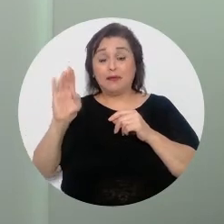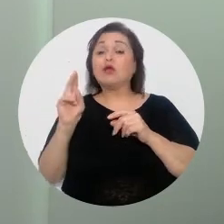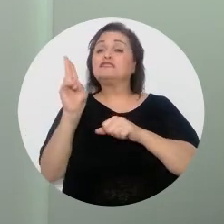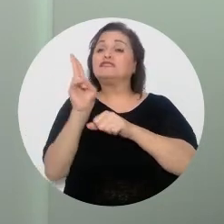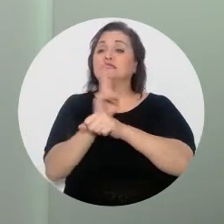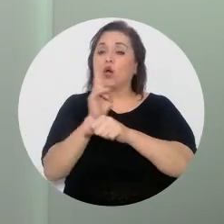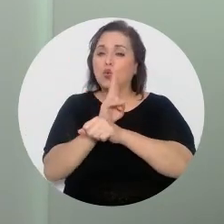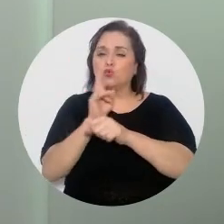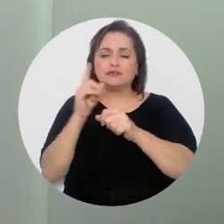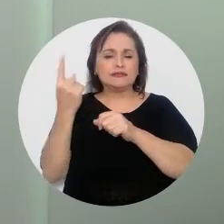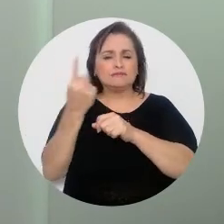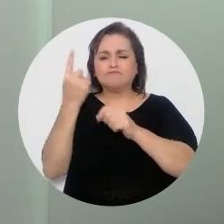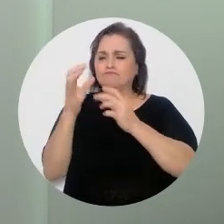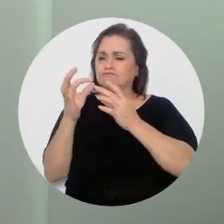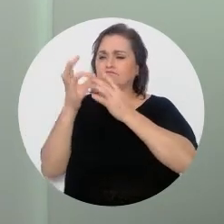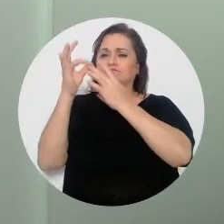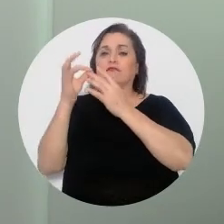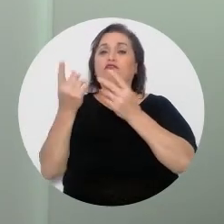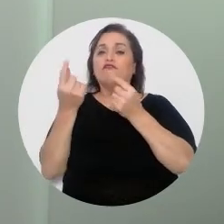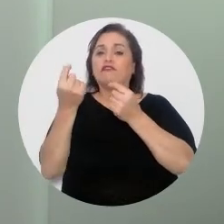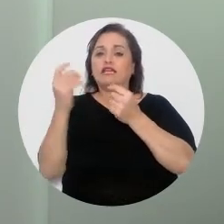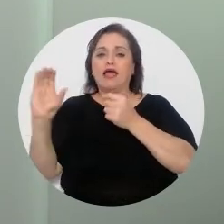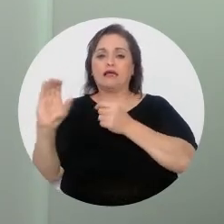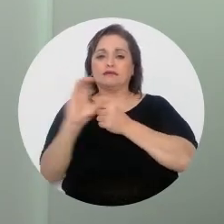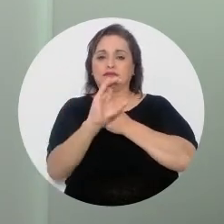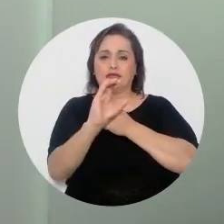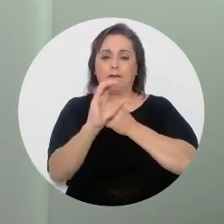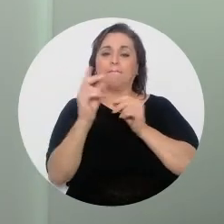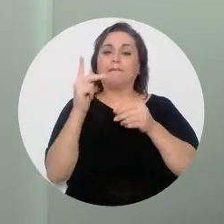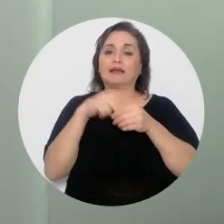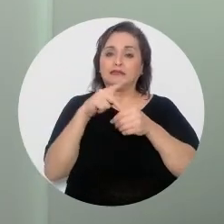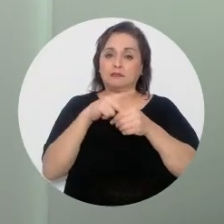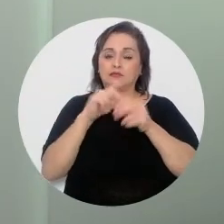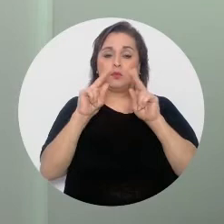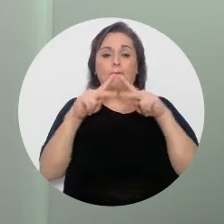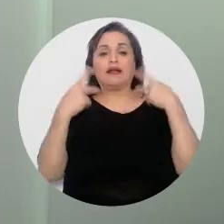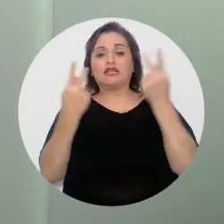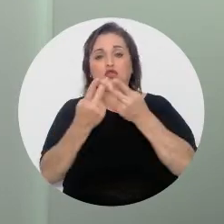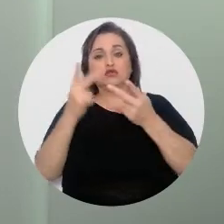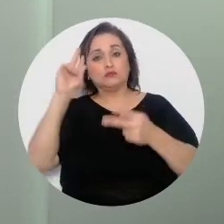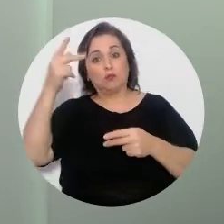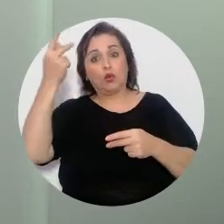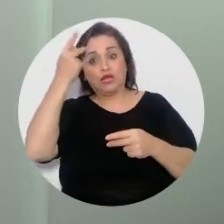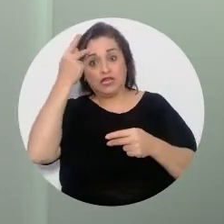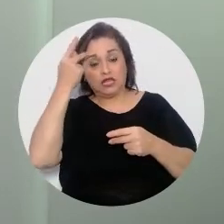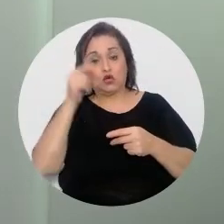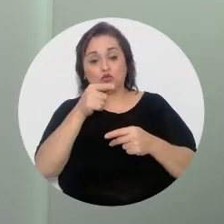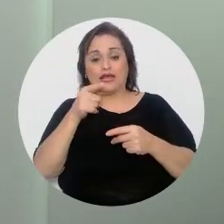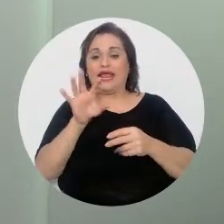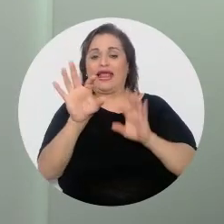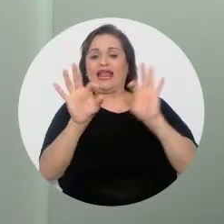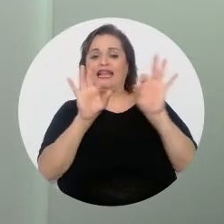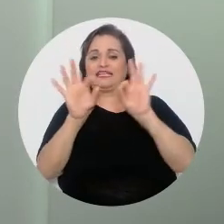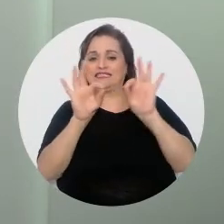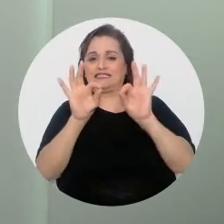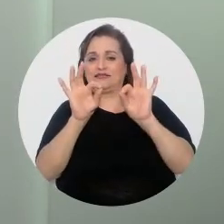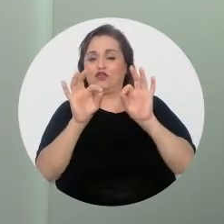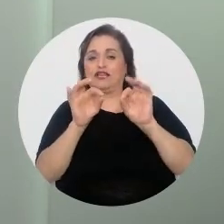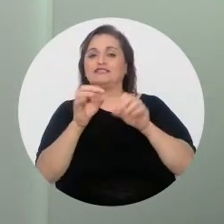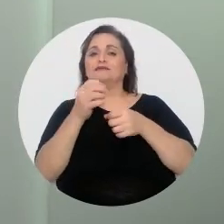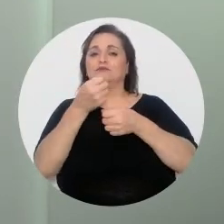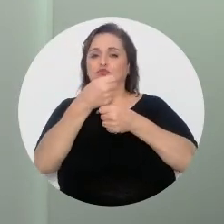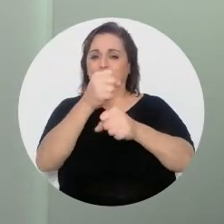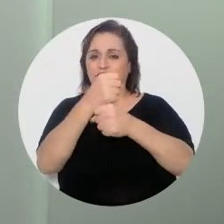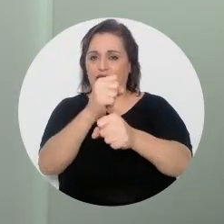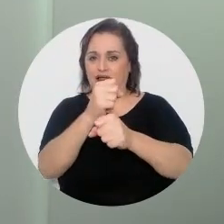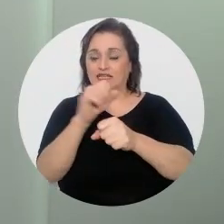Bruto se va a utilizar exclusivamente para financiar la participación de los partidos políticos en estas elecciones a